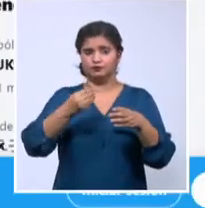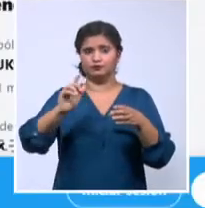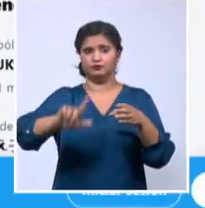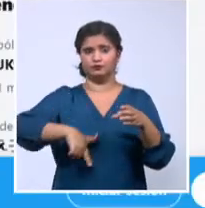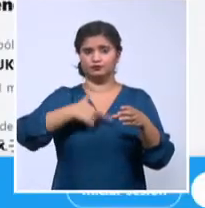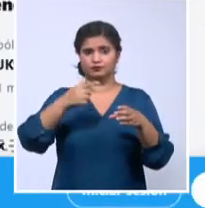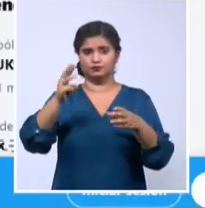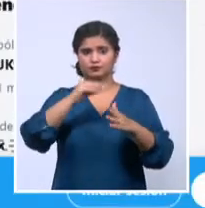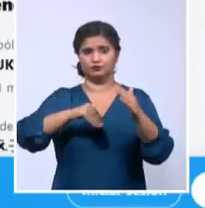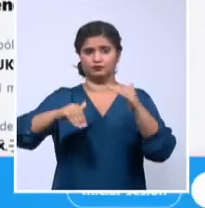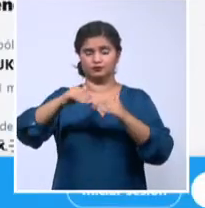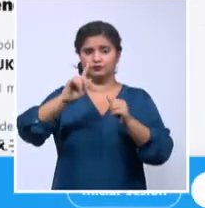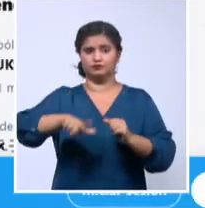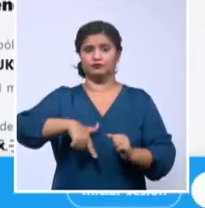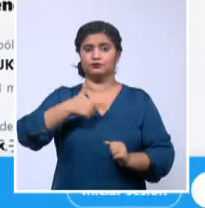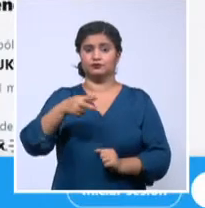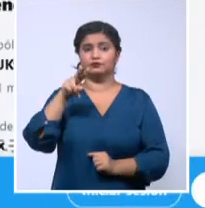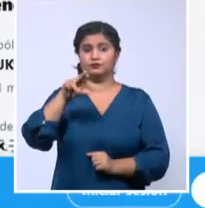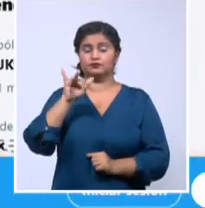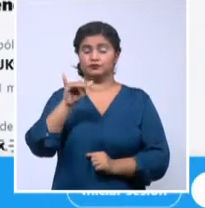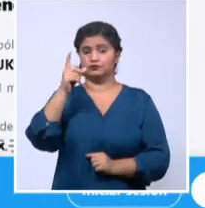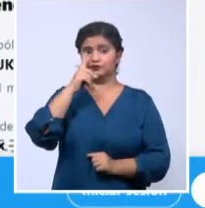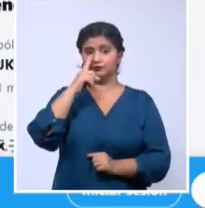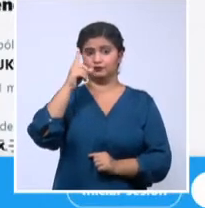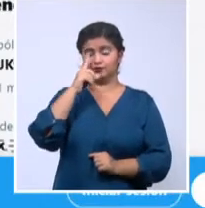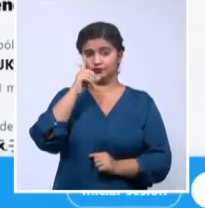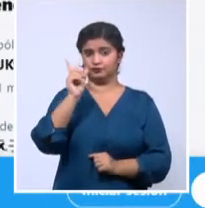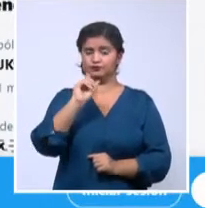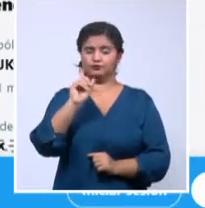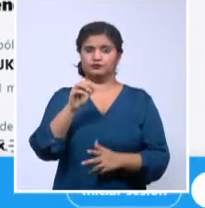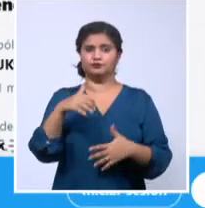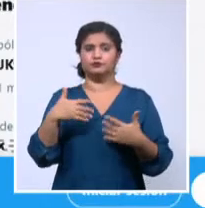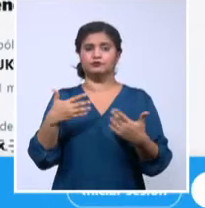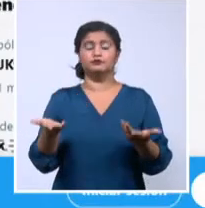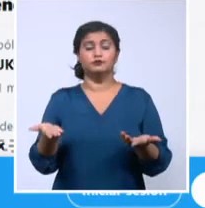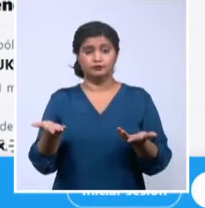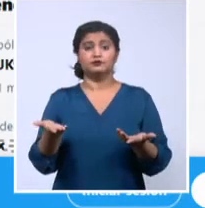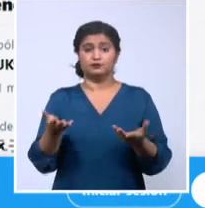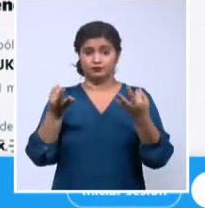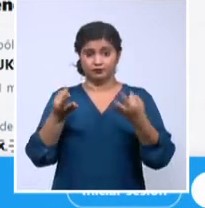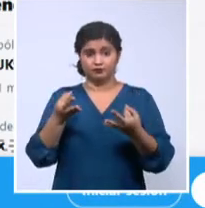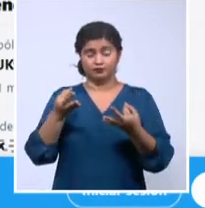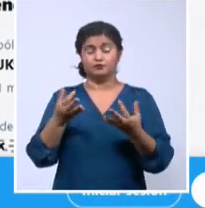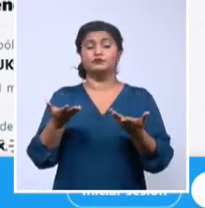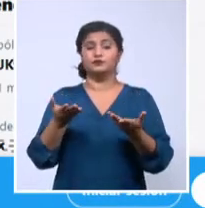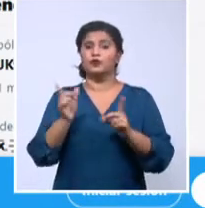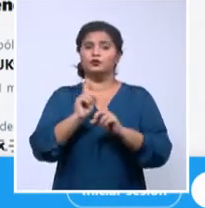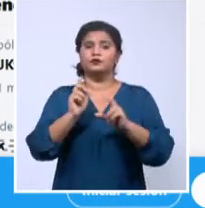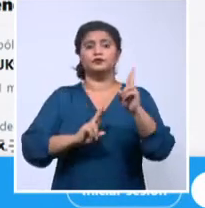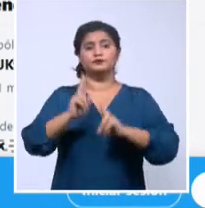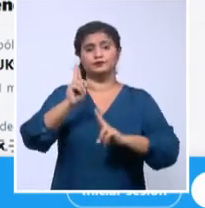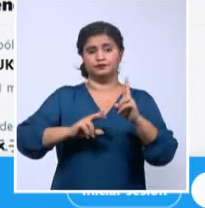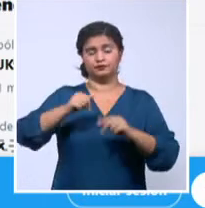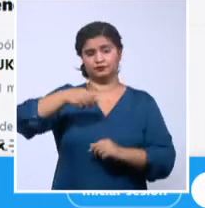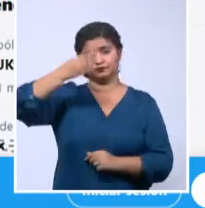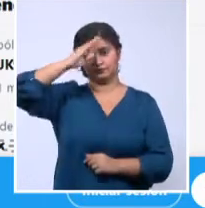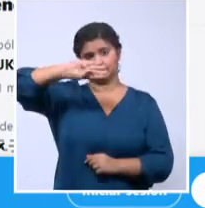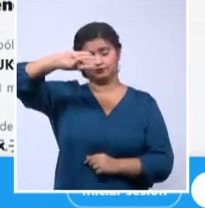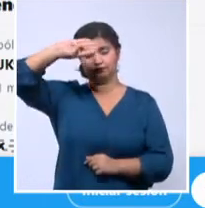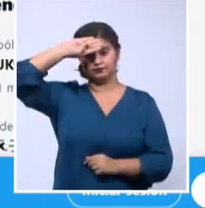el 27 de noviembre, que no han comprometido su obra con los enemigos de la nación cubana, siguen abiertas